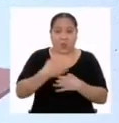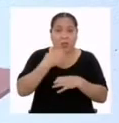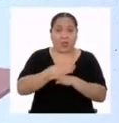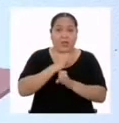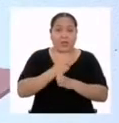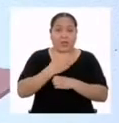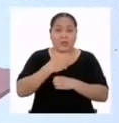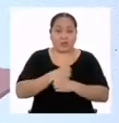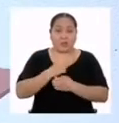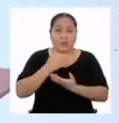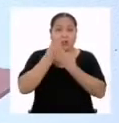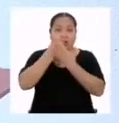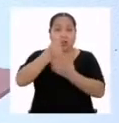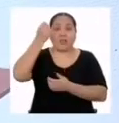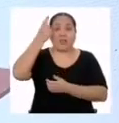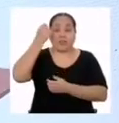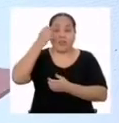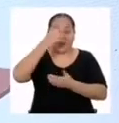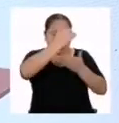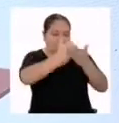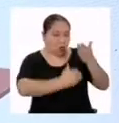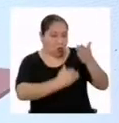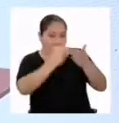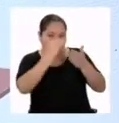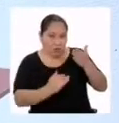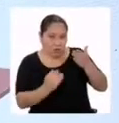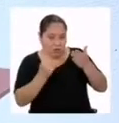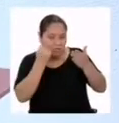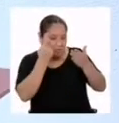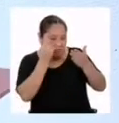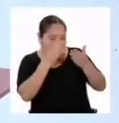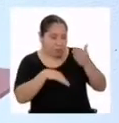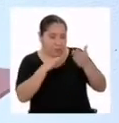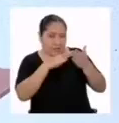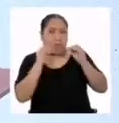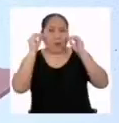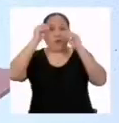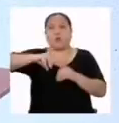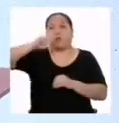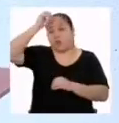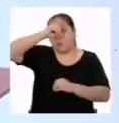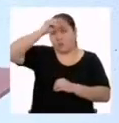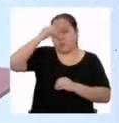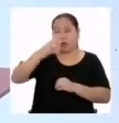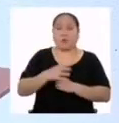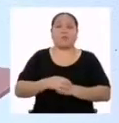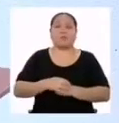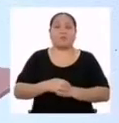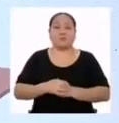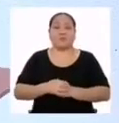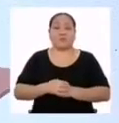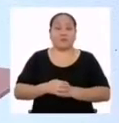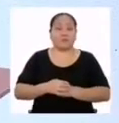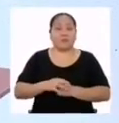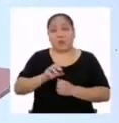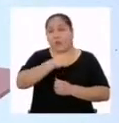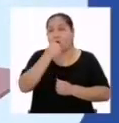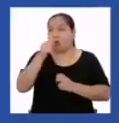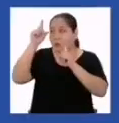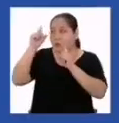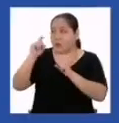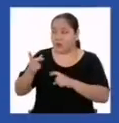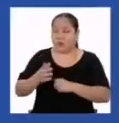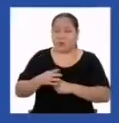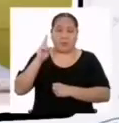primero, comprender la totalidad del texto y a partir de ahí construir una opinión sustentada. Ahora tenemos otra pregunta para